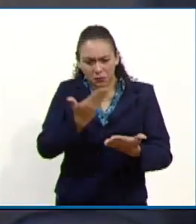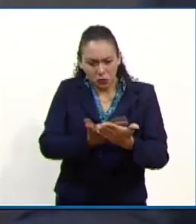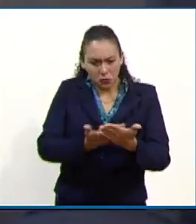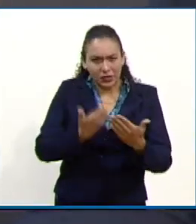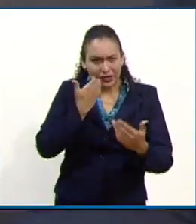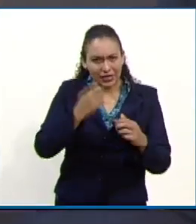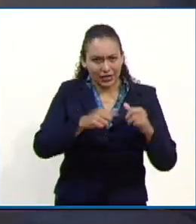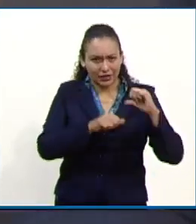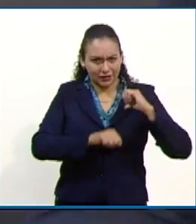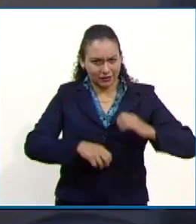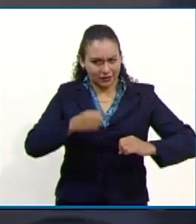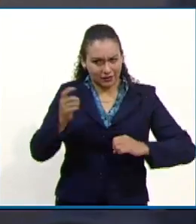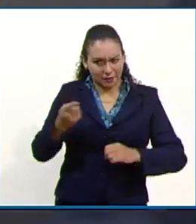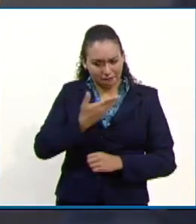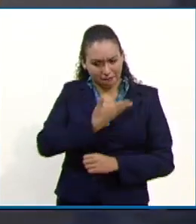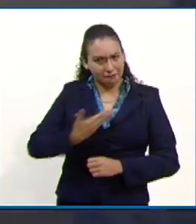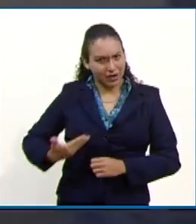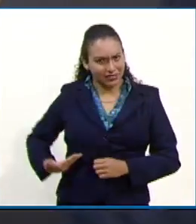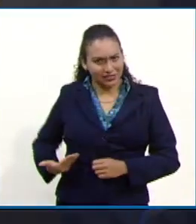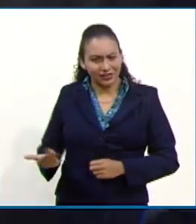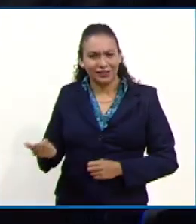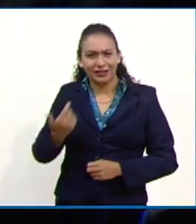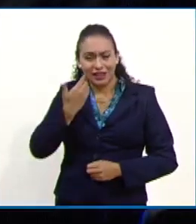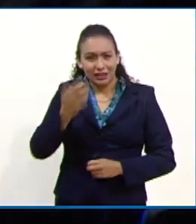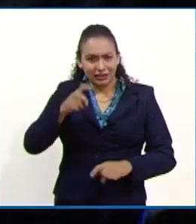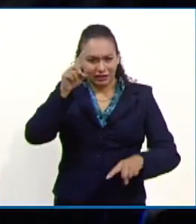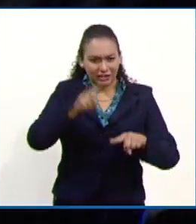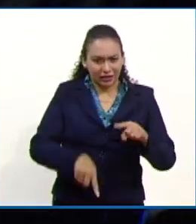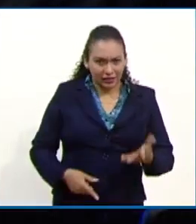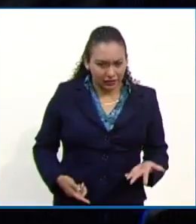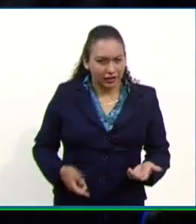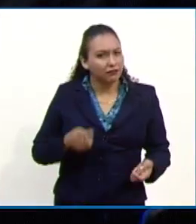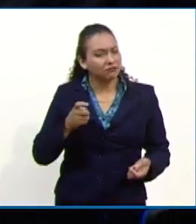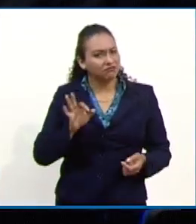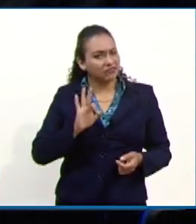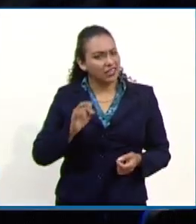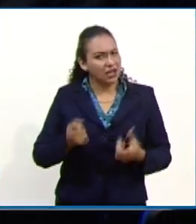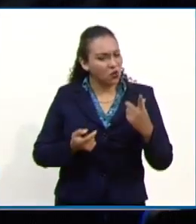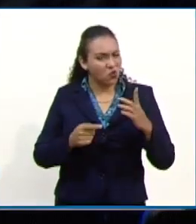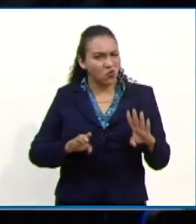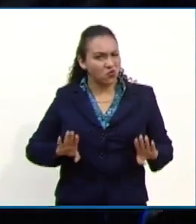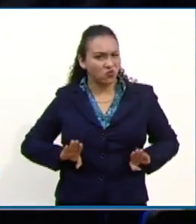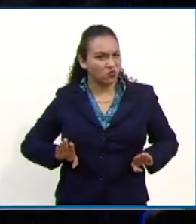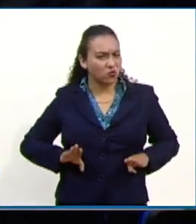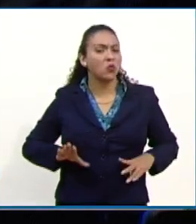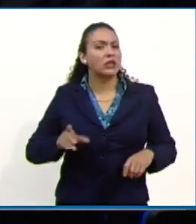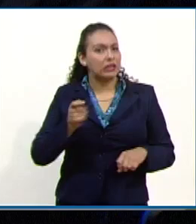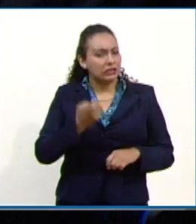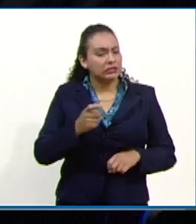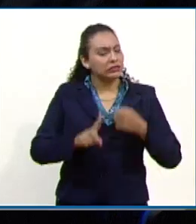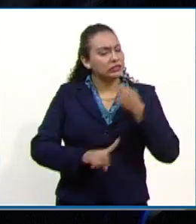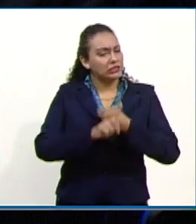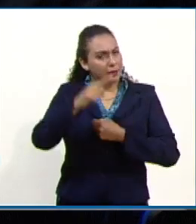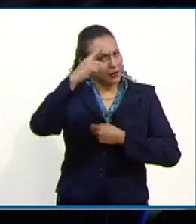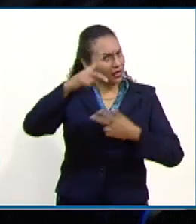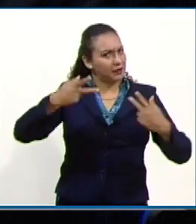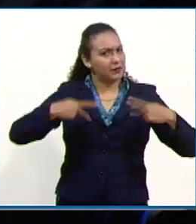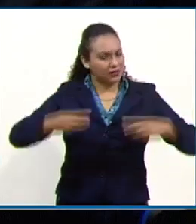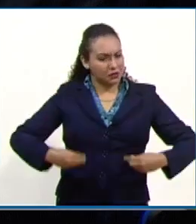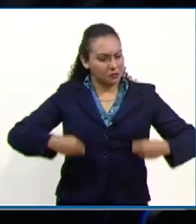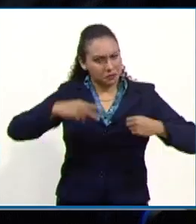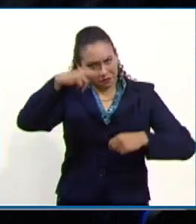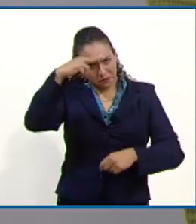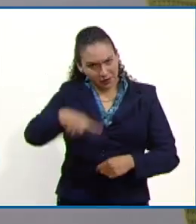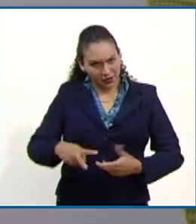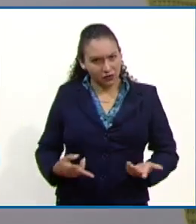de reforma del presidente Andrés Manuel López Obrador, puede ser incómoda y peligrosa para la sociedad. Explicó que con esta reforma se